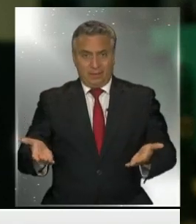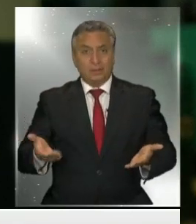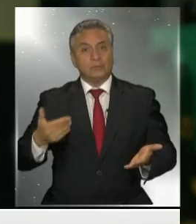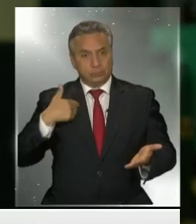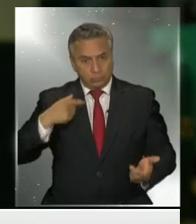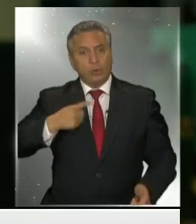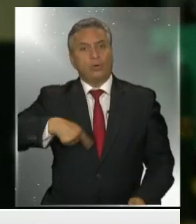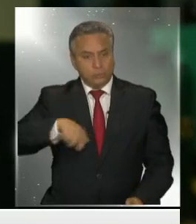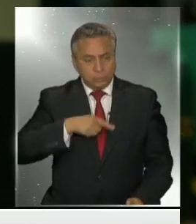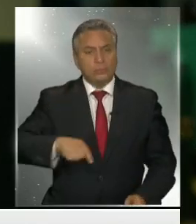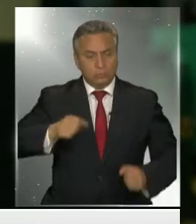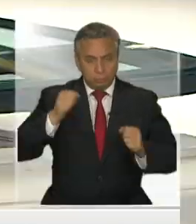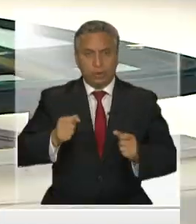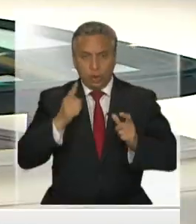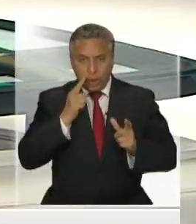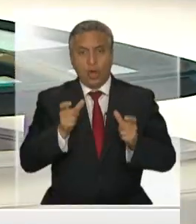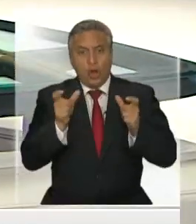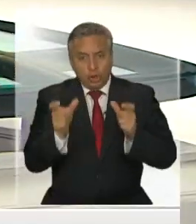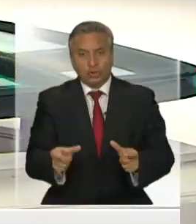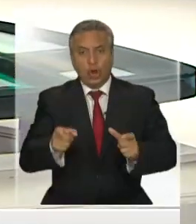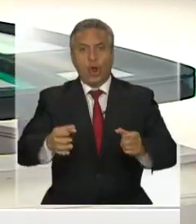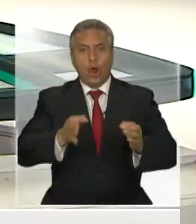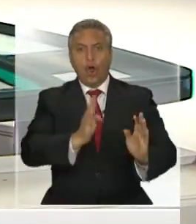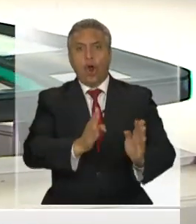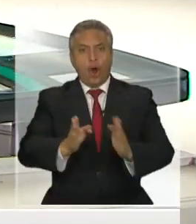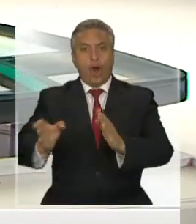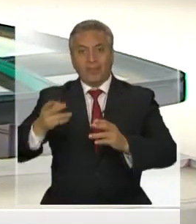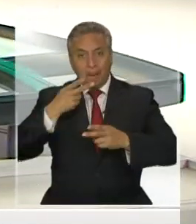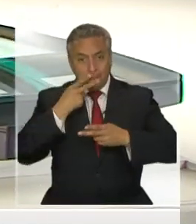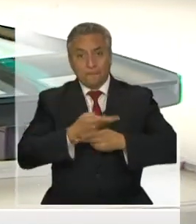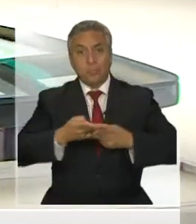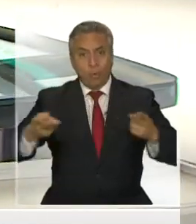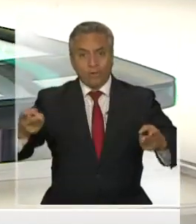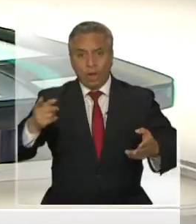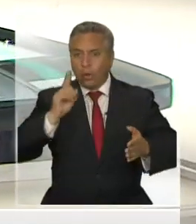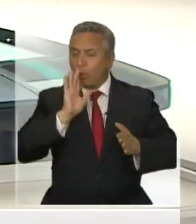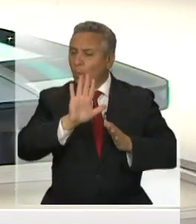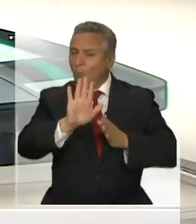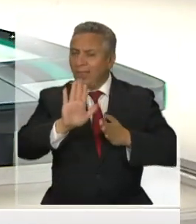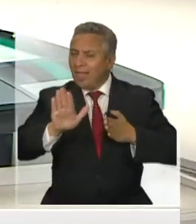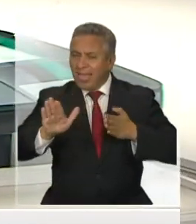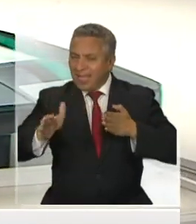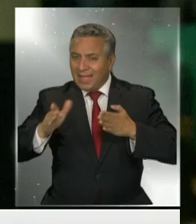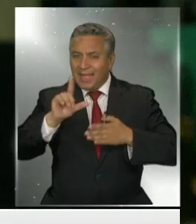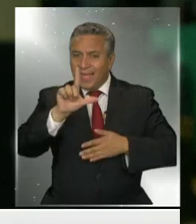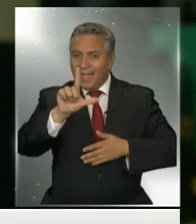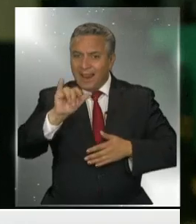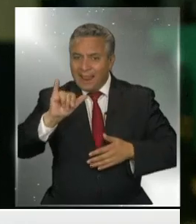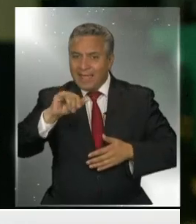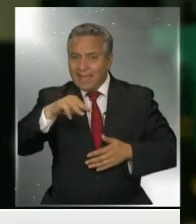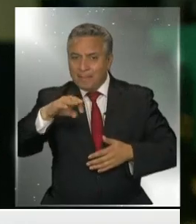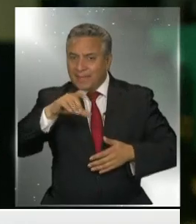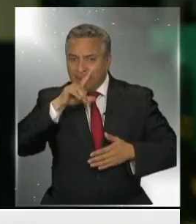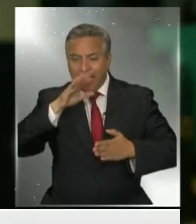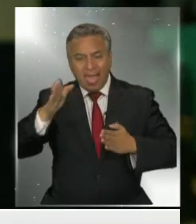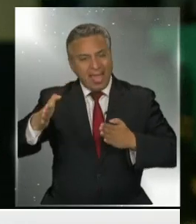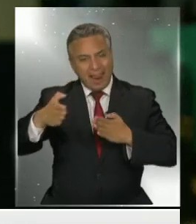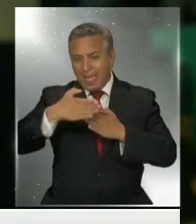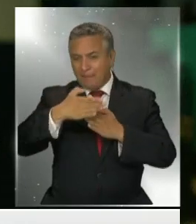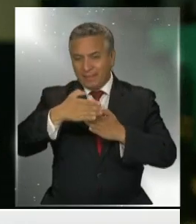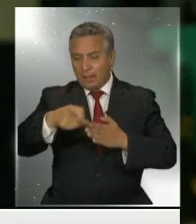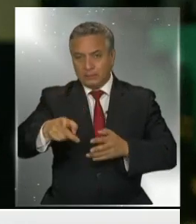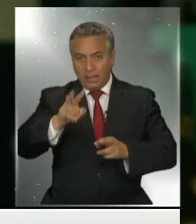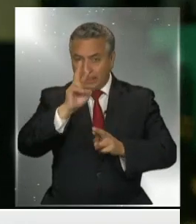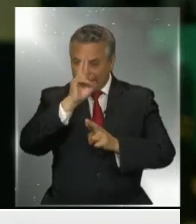no somos capaces de que el control del orden público reconozca un límite que es un límite infranqueable que es el respeto